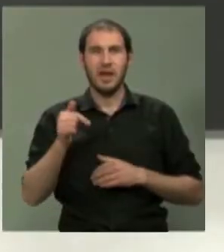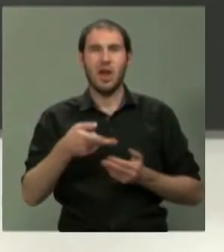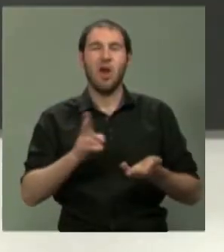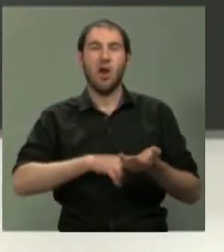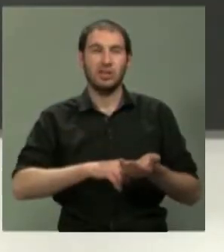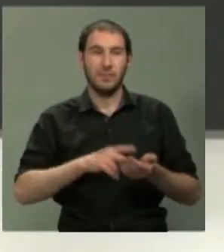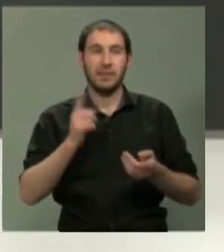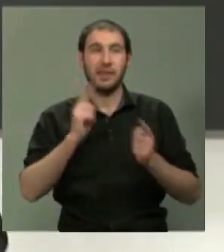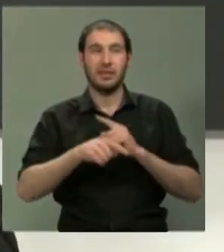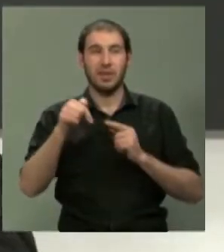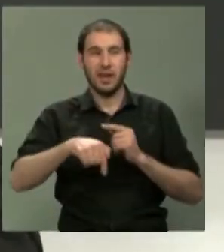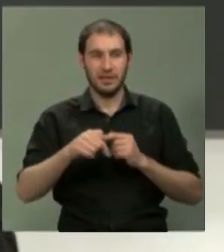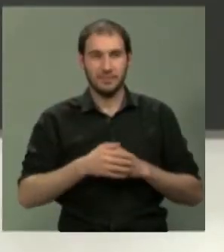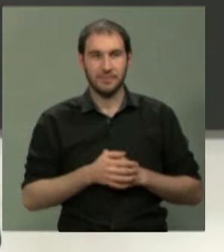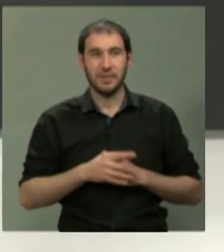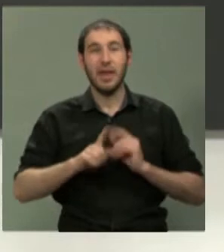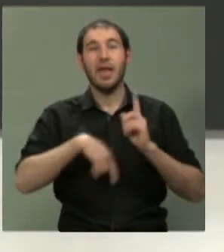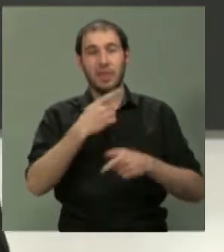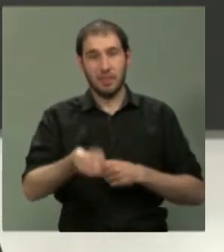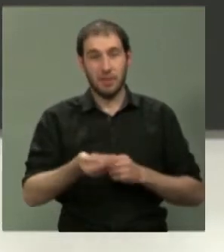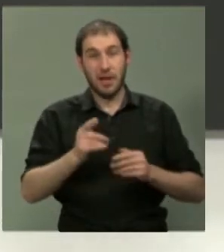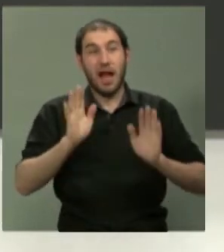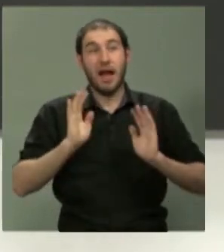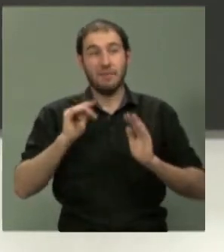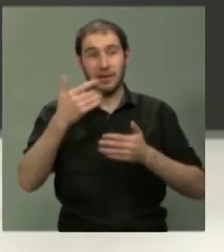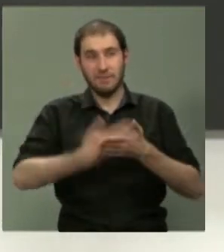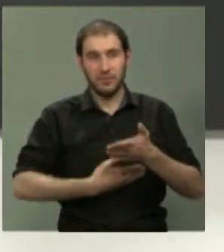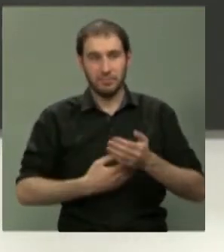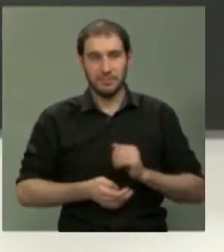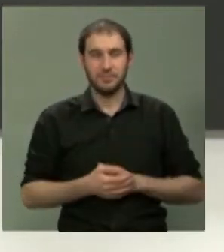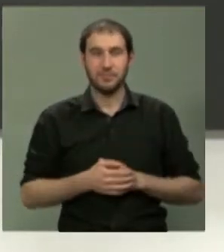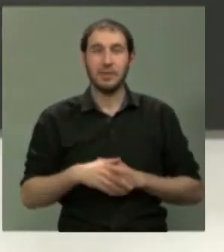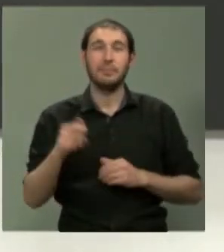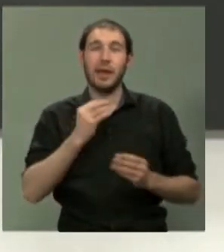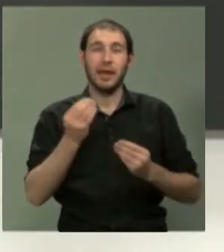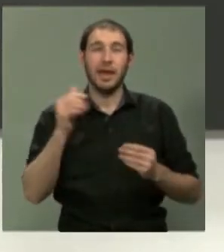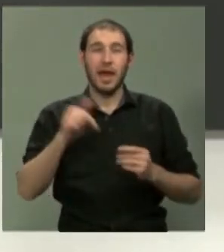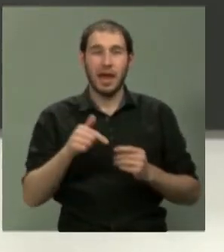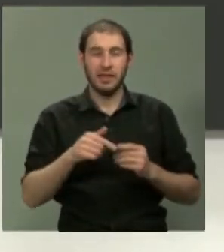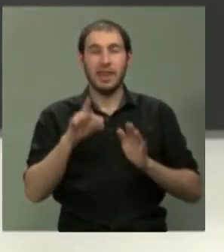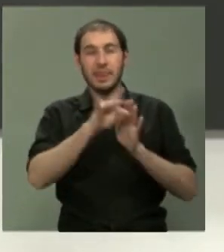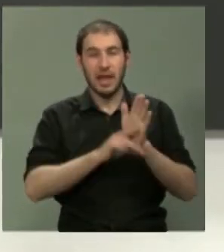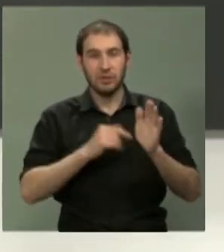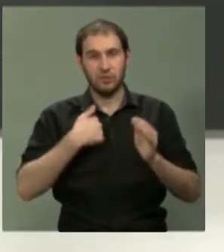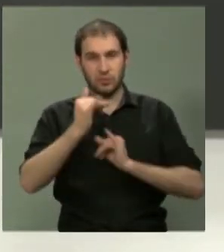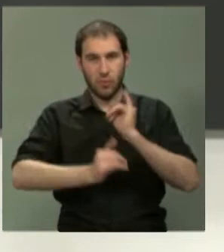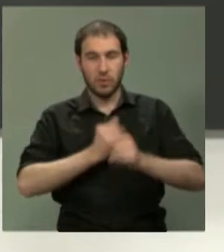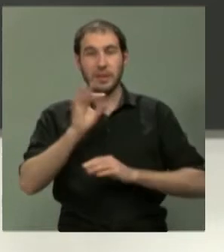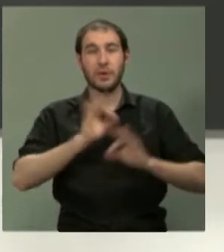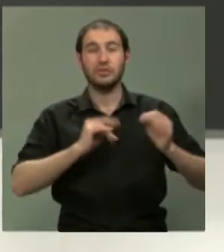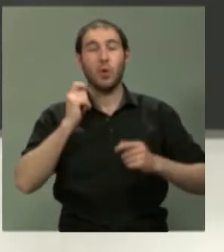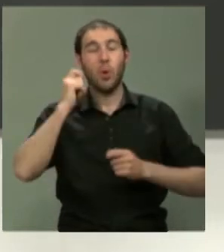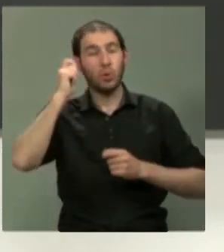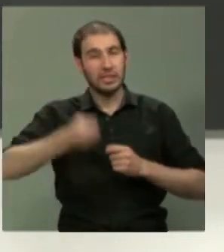Volvemos directamente al piso. Vamos a ir enseguida, esperemos, con el informe para poder tener estos datos que le decía, ¿no? El proyecto de